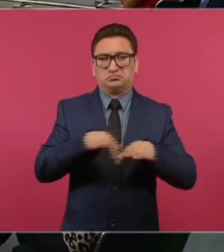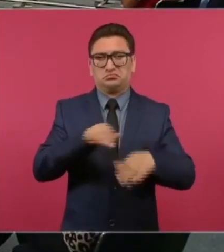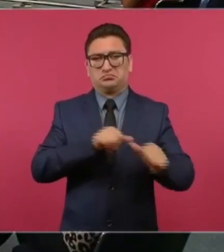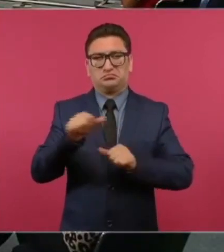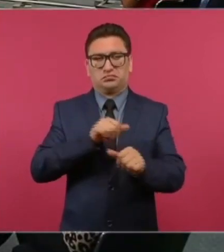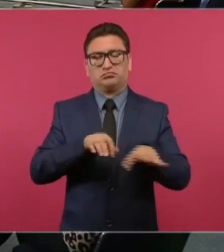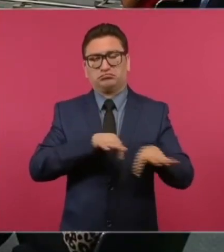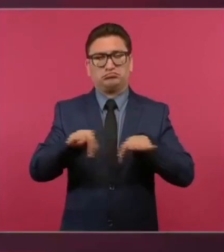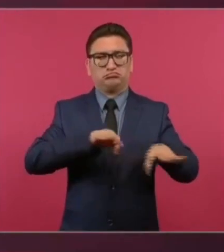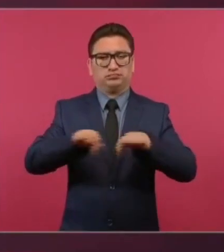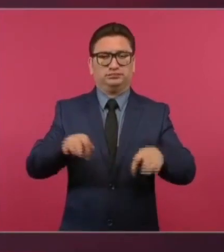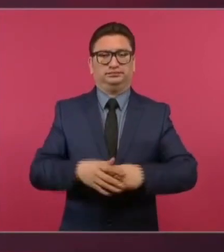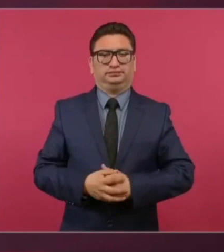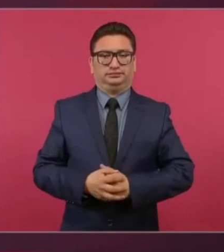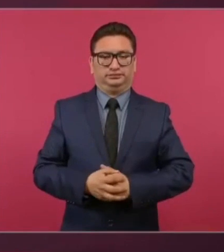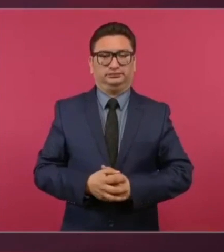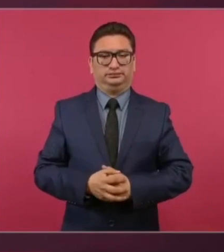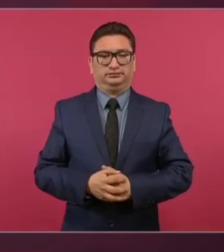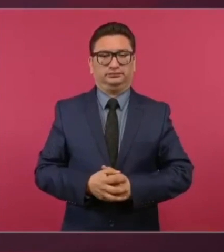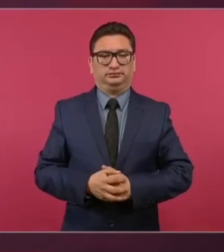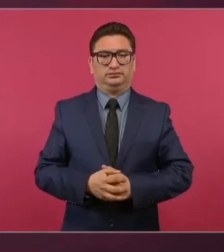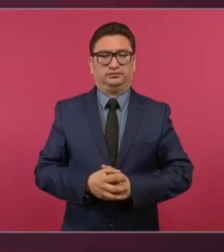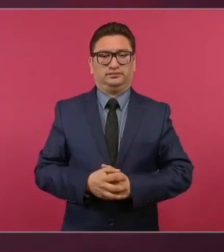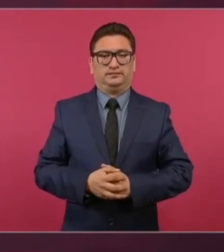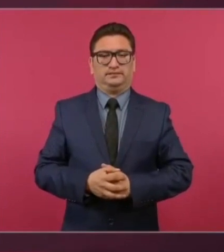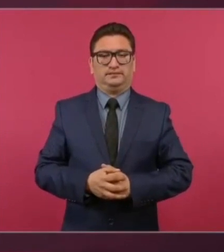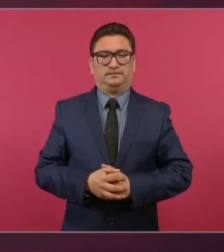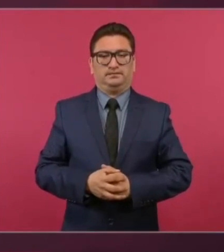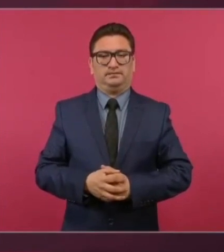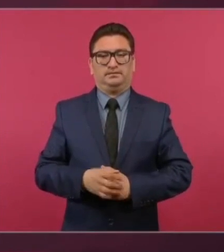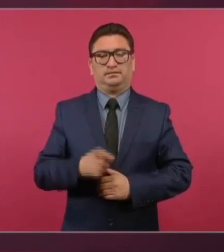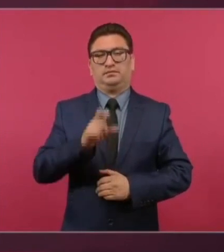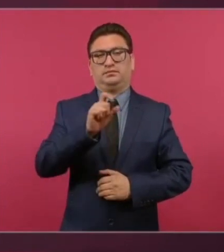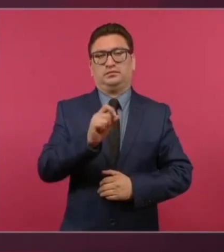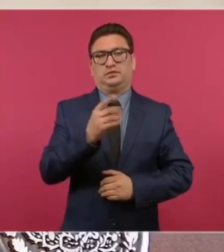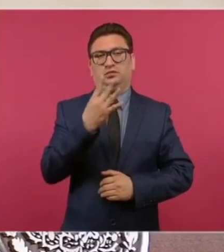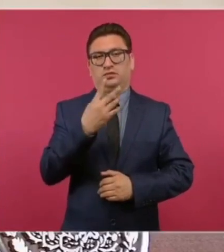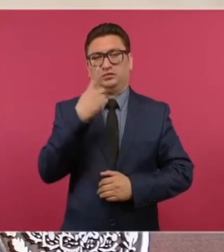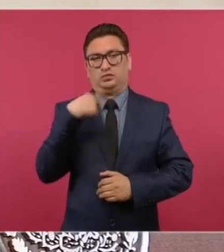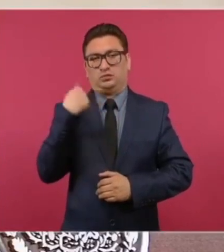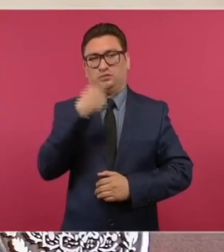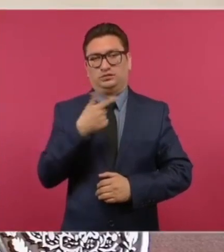Todavía el wey, pinche, el nuestro presidentísimo. Lo que se llama. Le sigue el rollo. Les 24-7, 24 horas.